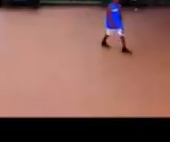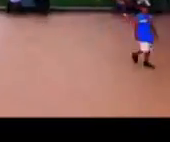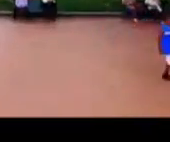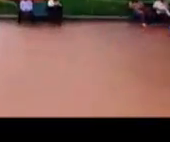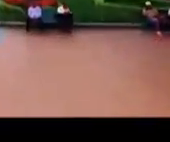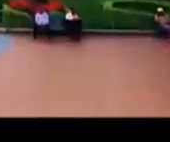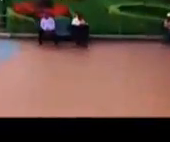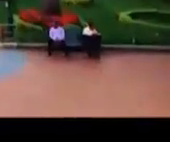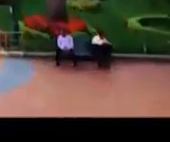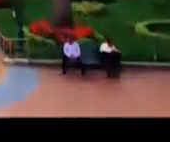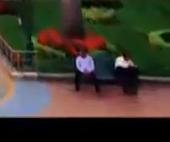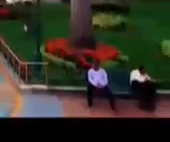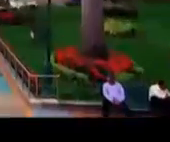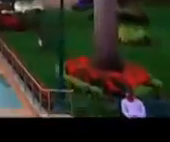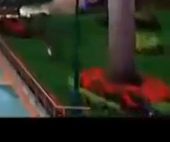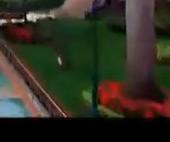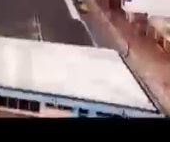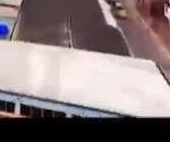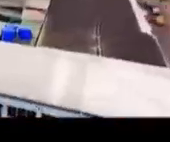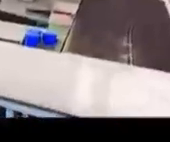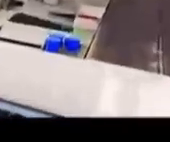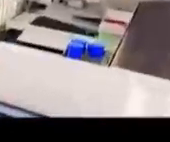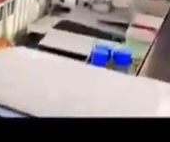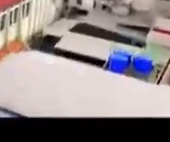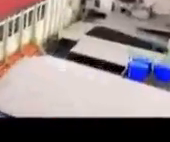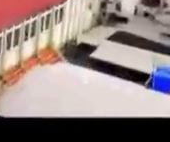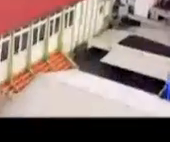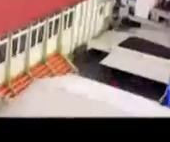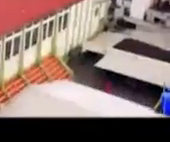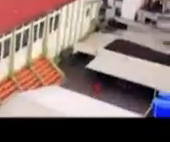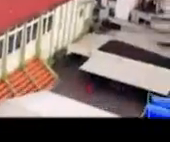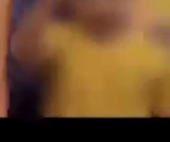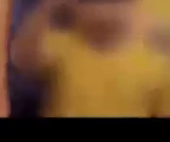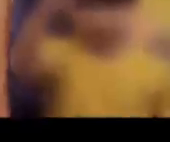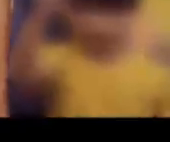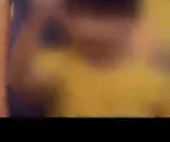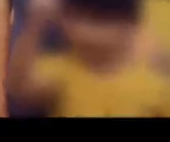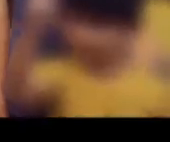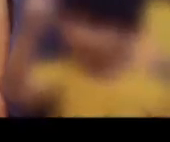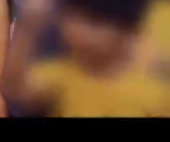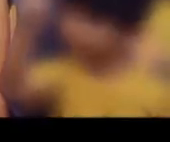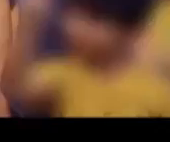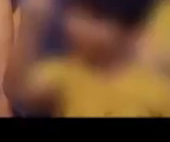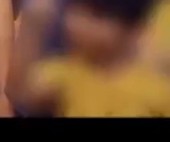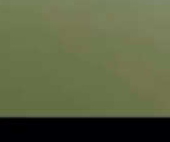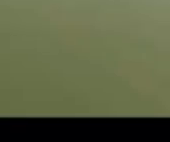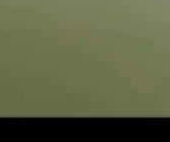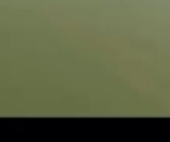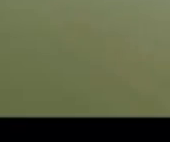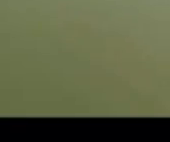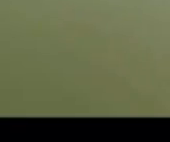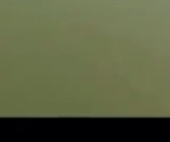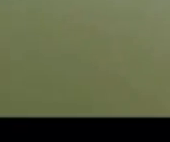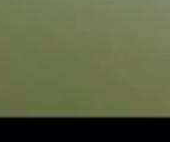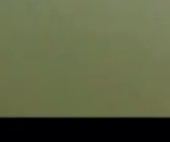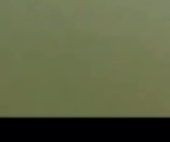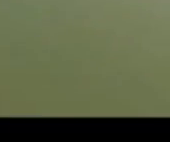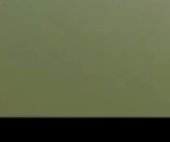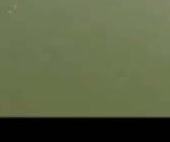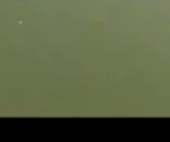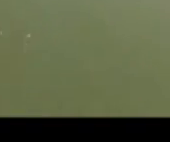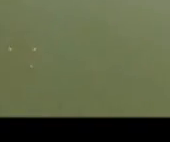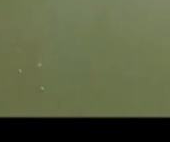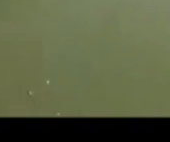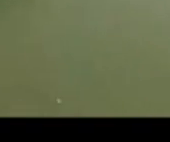hecho eso. En Machala, ciudad del arte, en Machala, la gran ciudad de la cultura, exportar artistas así como cajas de banano, ¿no? Tu plan siempre